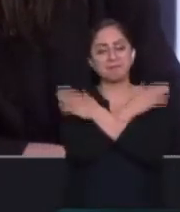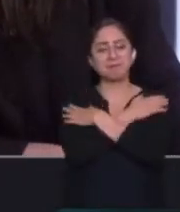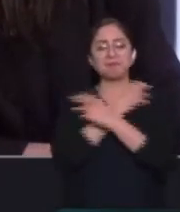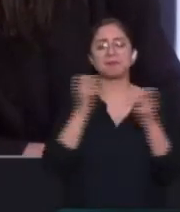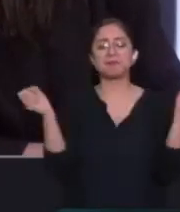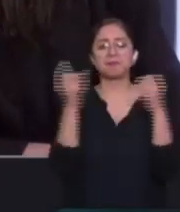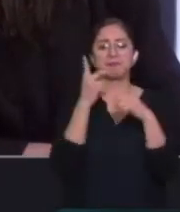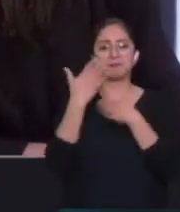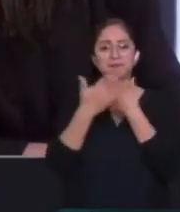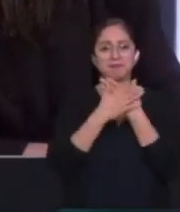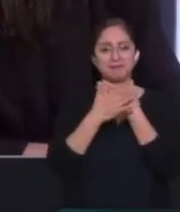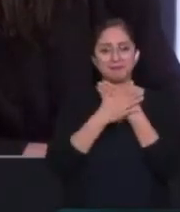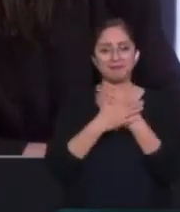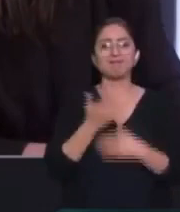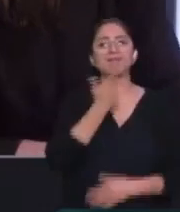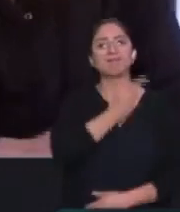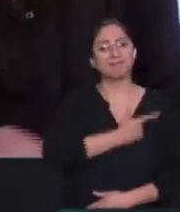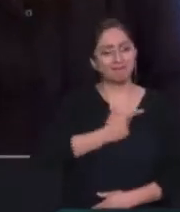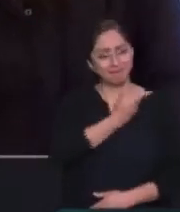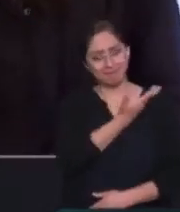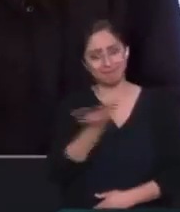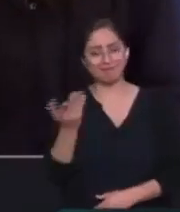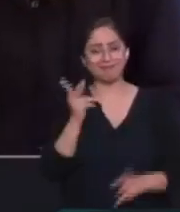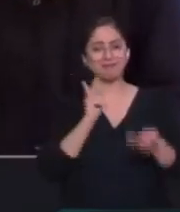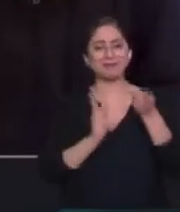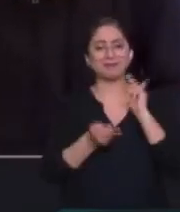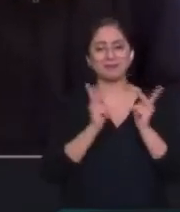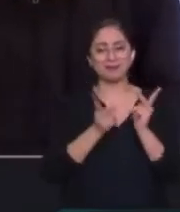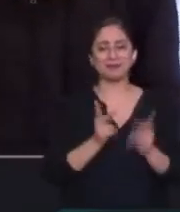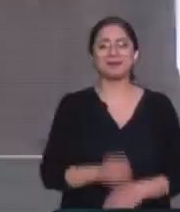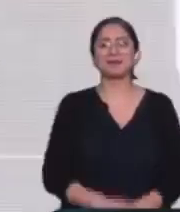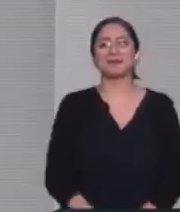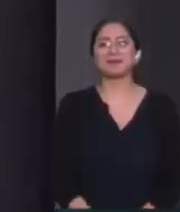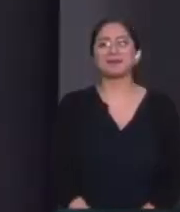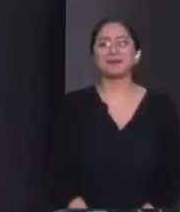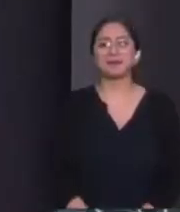Siempre es un gusto platicar con ustedes. Un abrazo, doctor Frisby, muy buenas noches.